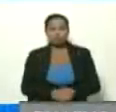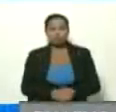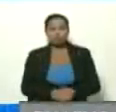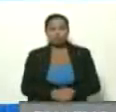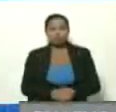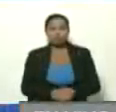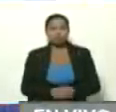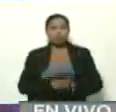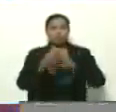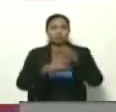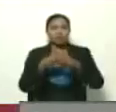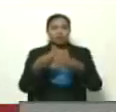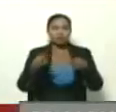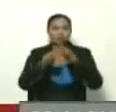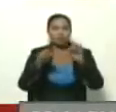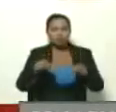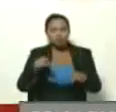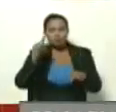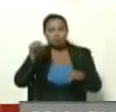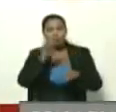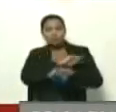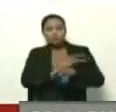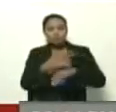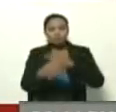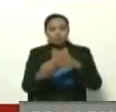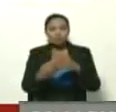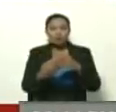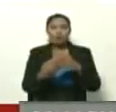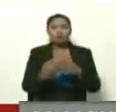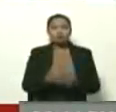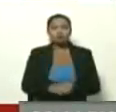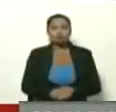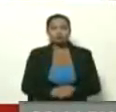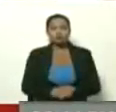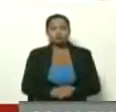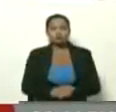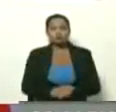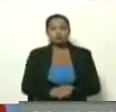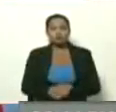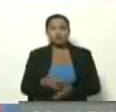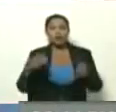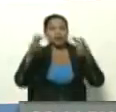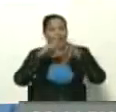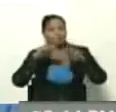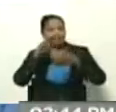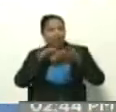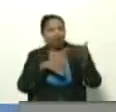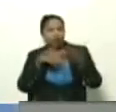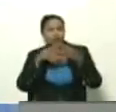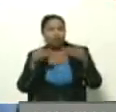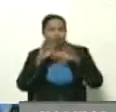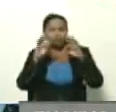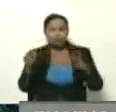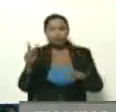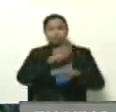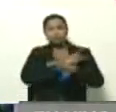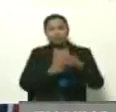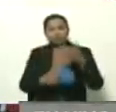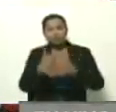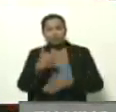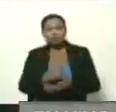qué ocurrió, dónde tenemos nosotros potencialidades y además revisarlas para darle mucha más fuerza.